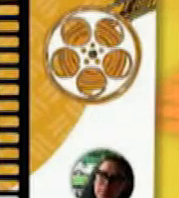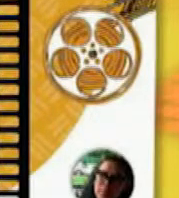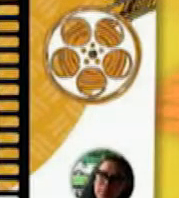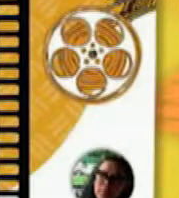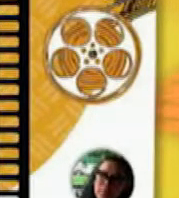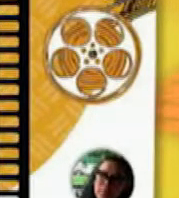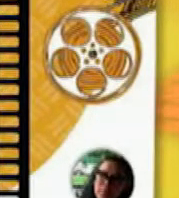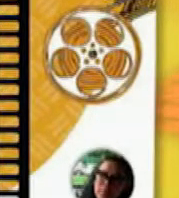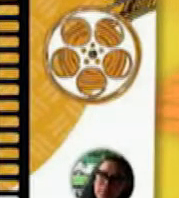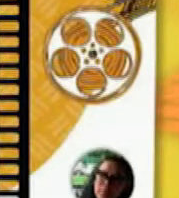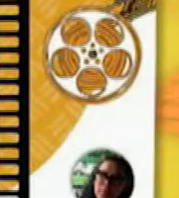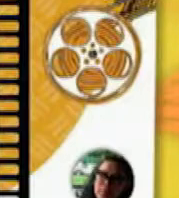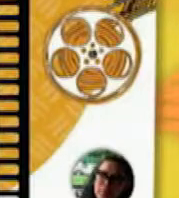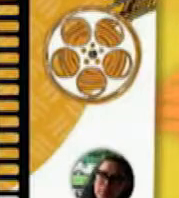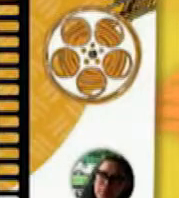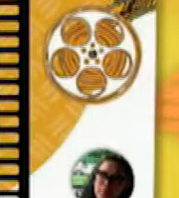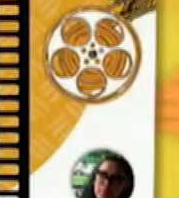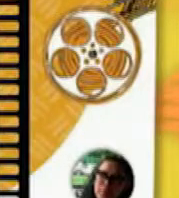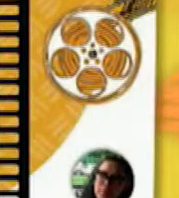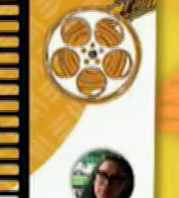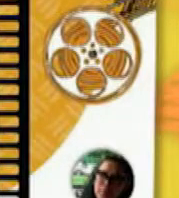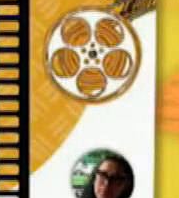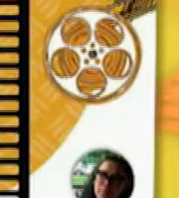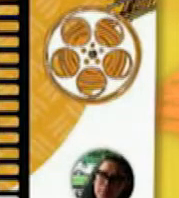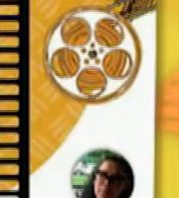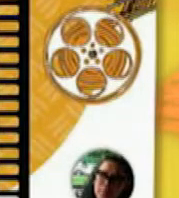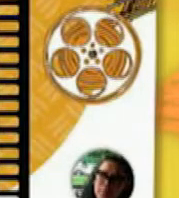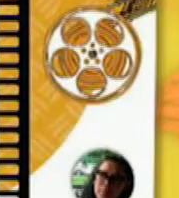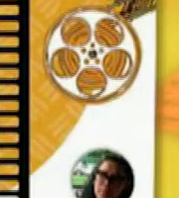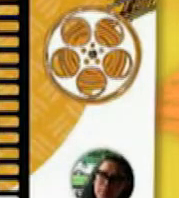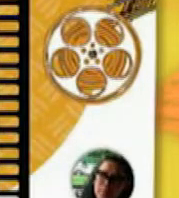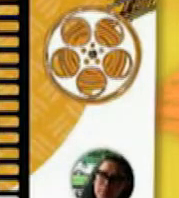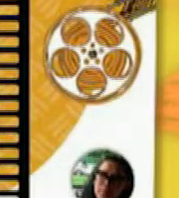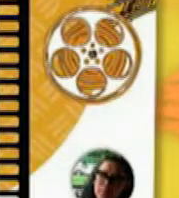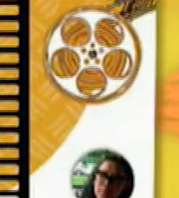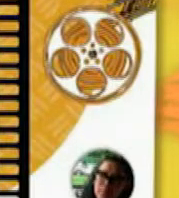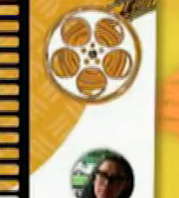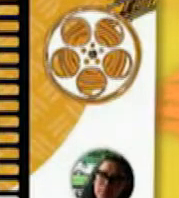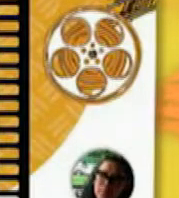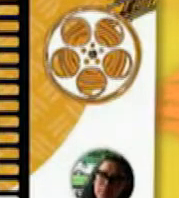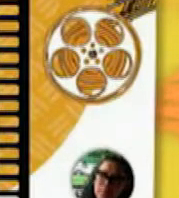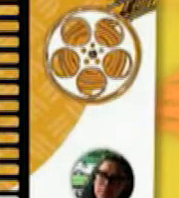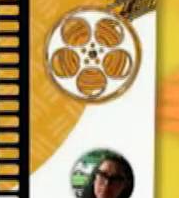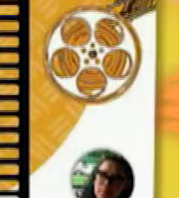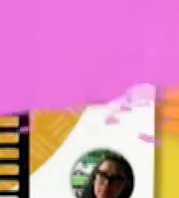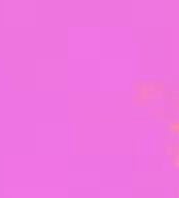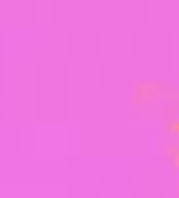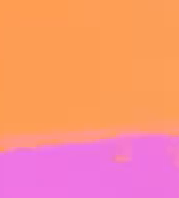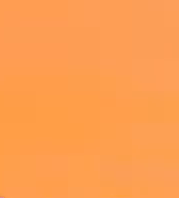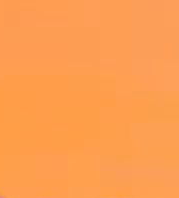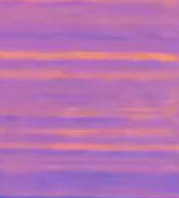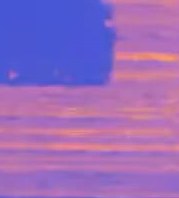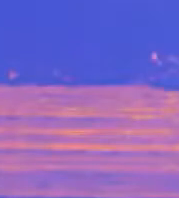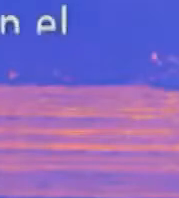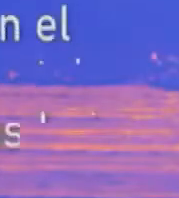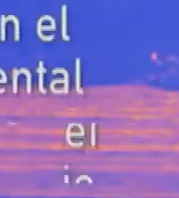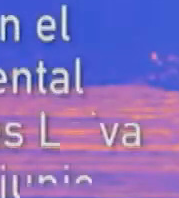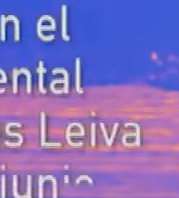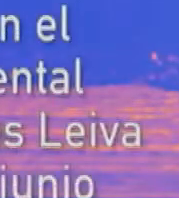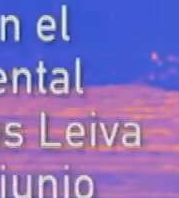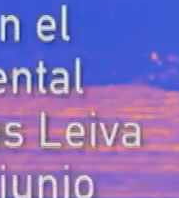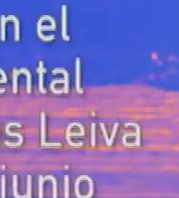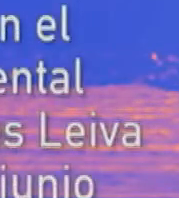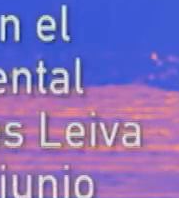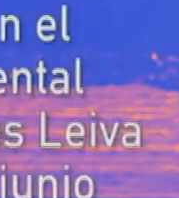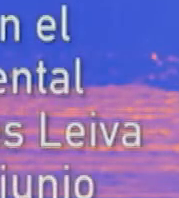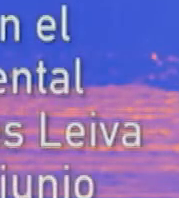Un conversatorio online que viene como parte del trabajo del Fondo de Cultura Suizo acá en la ciudad de La Paz y que forma parte de uno de los proyectos que ha sido beneficiados